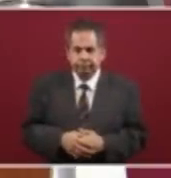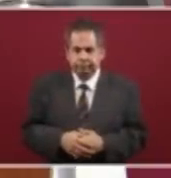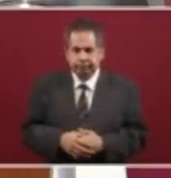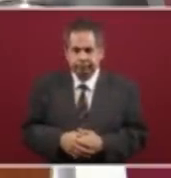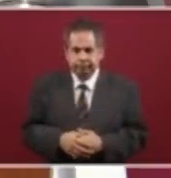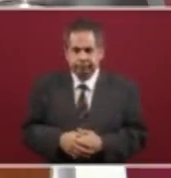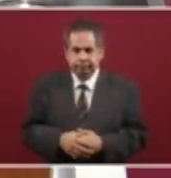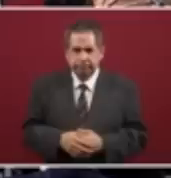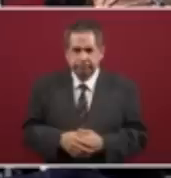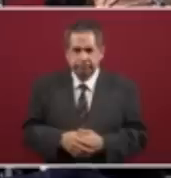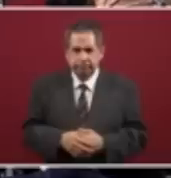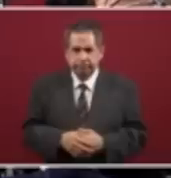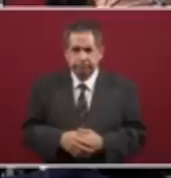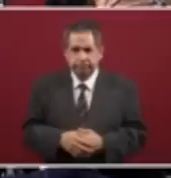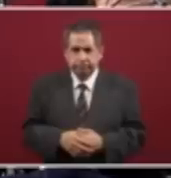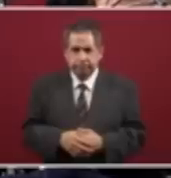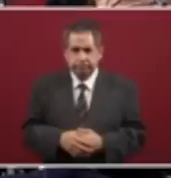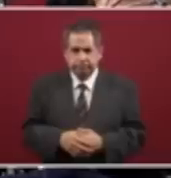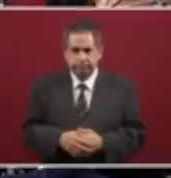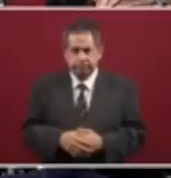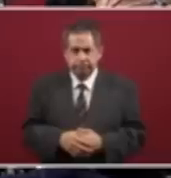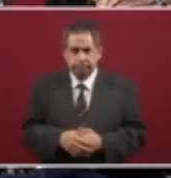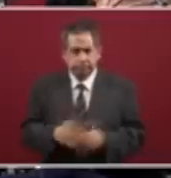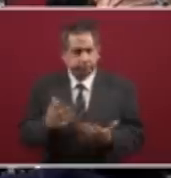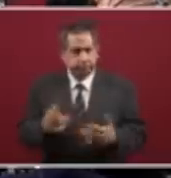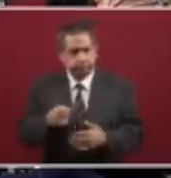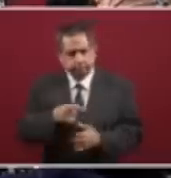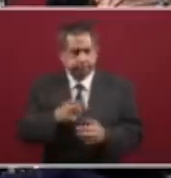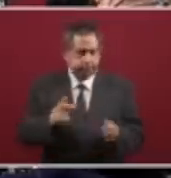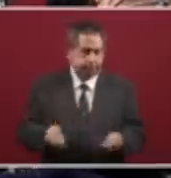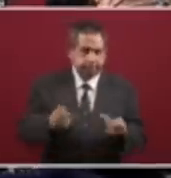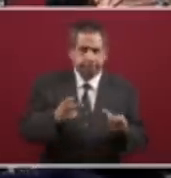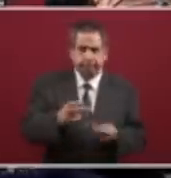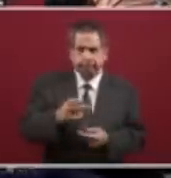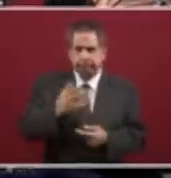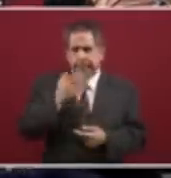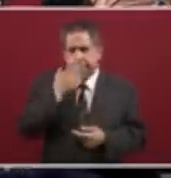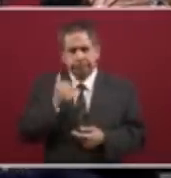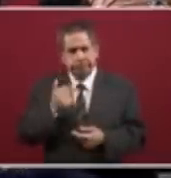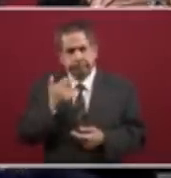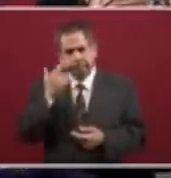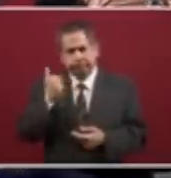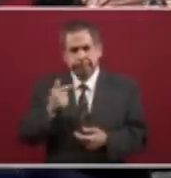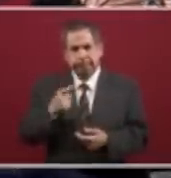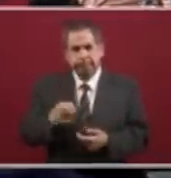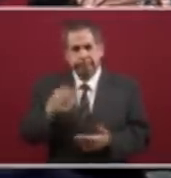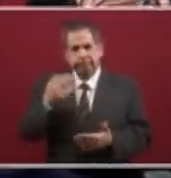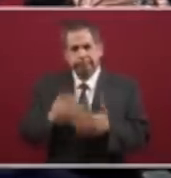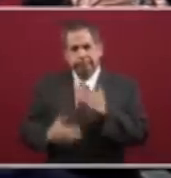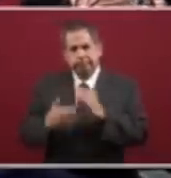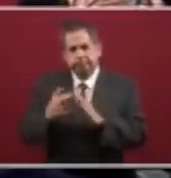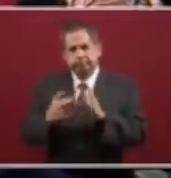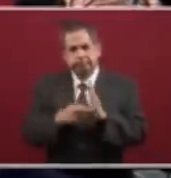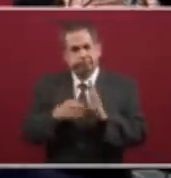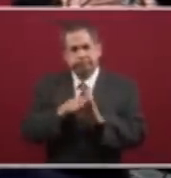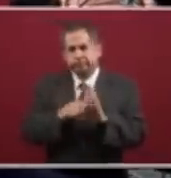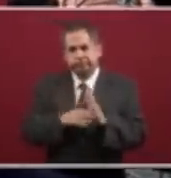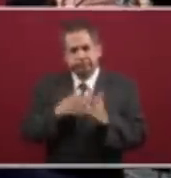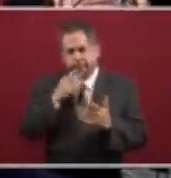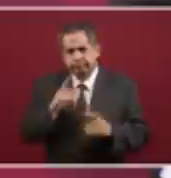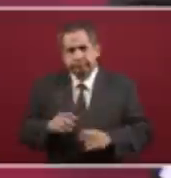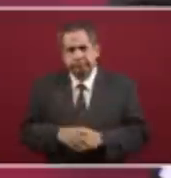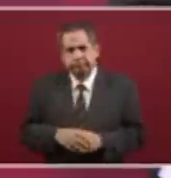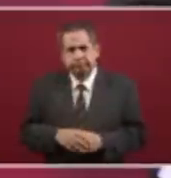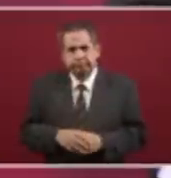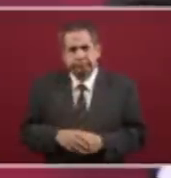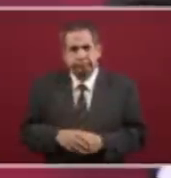por esas ventas son ilegales ya que violaron dicha medida cautelar para